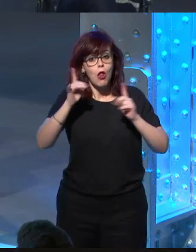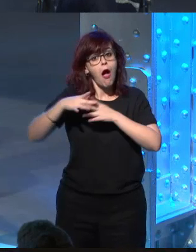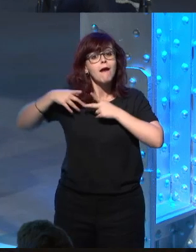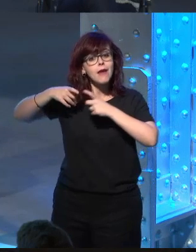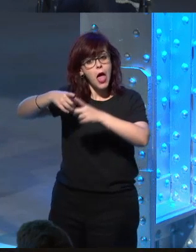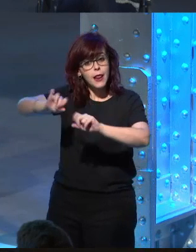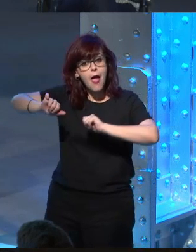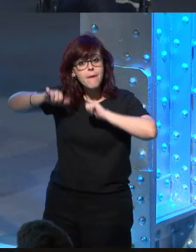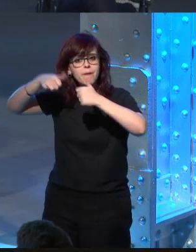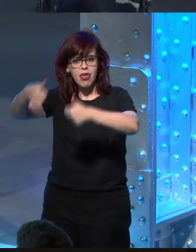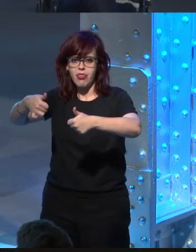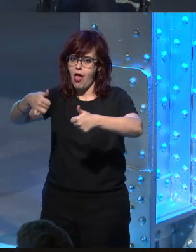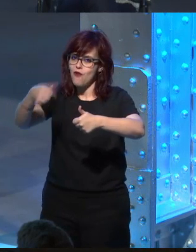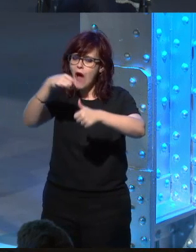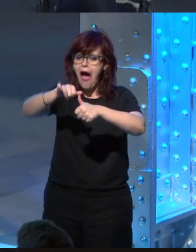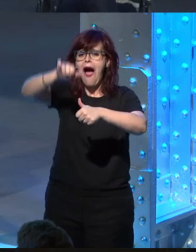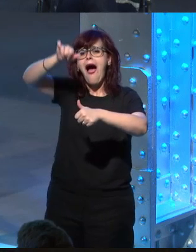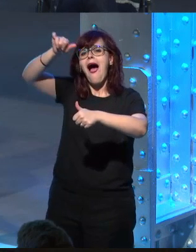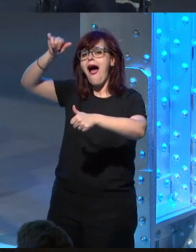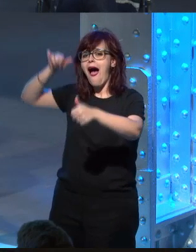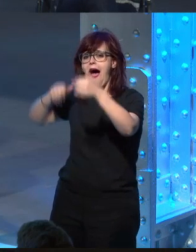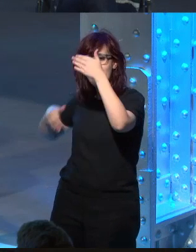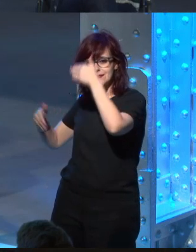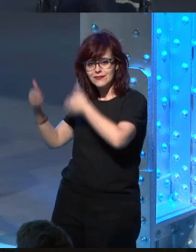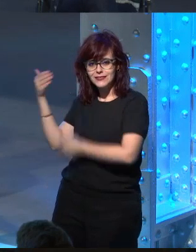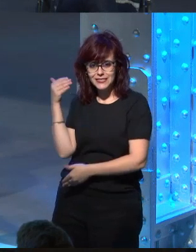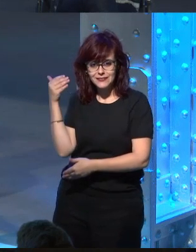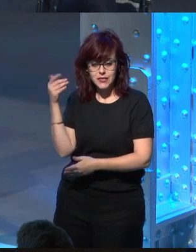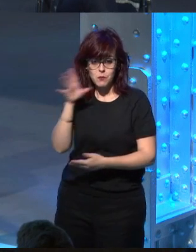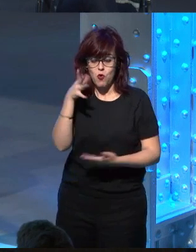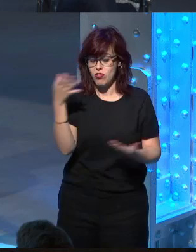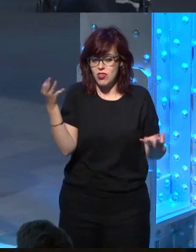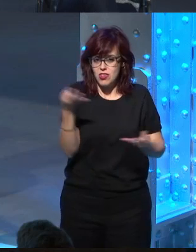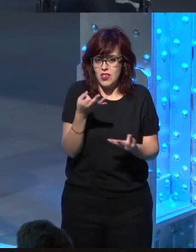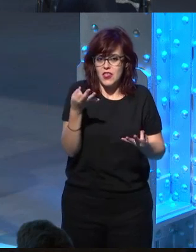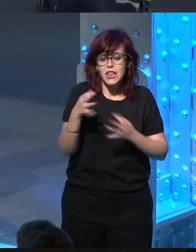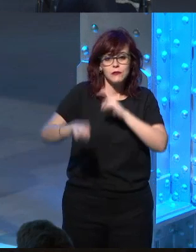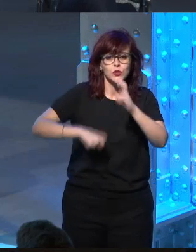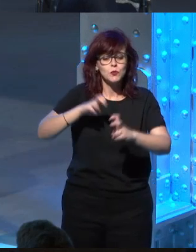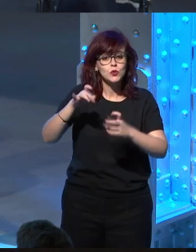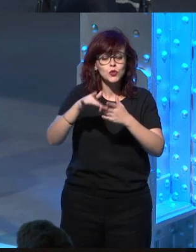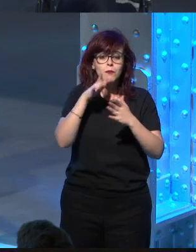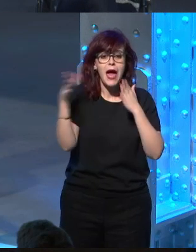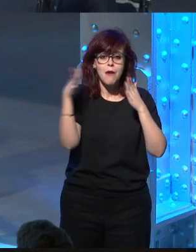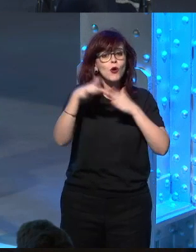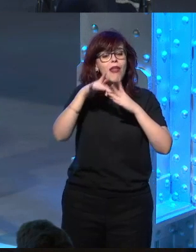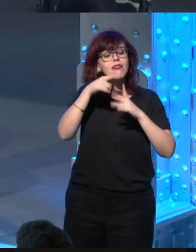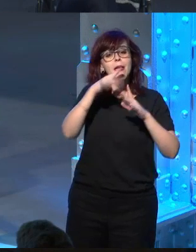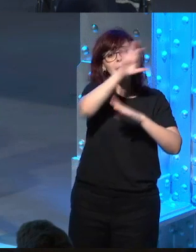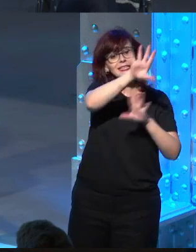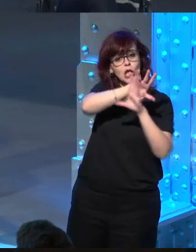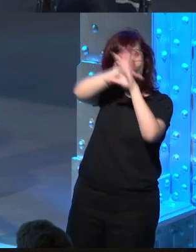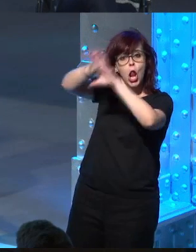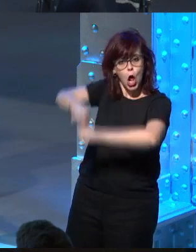de la guerra, sino mucho, mucho antes. Propiamente había que buscarla más allá de la época colonial y de cómo se dividían